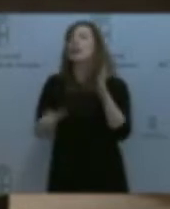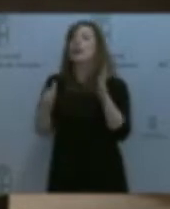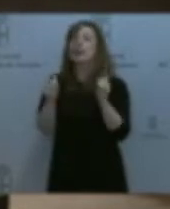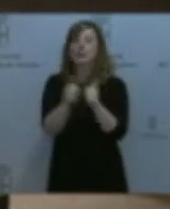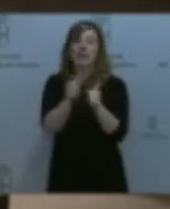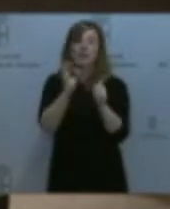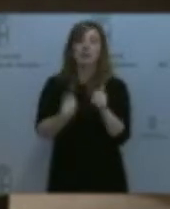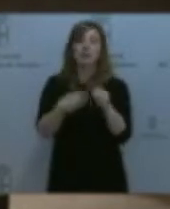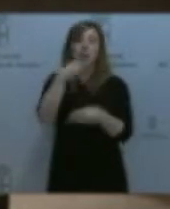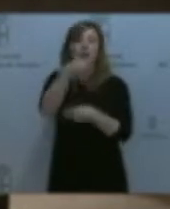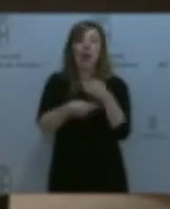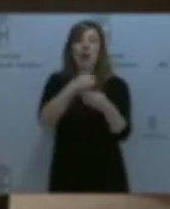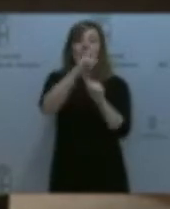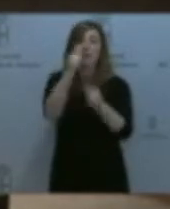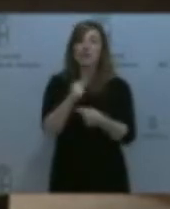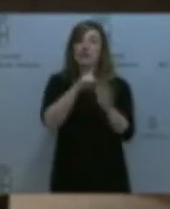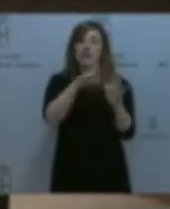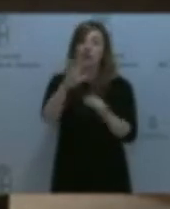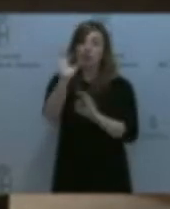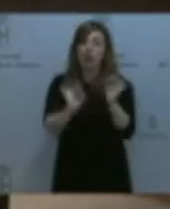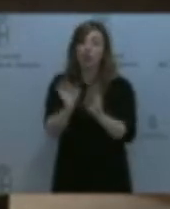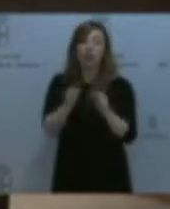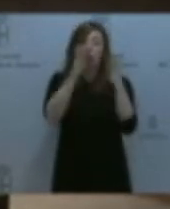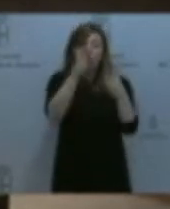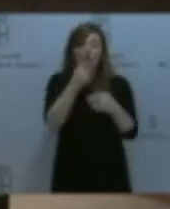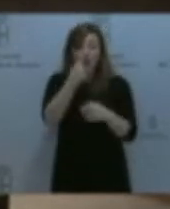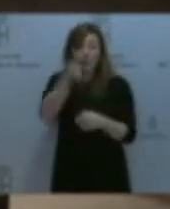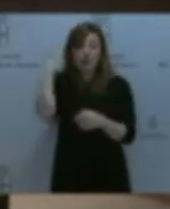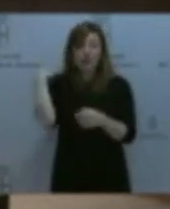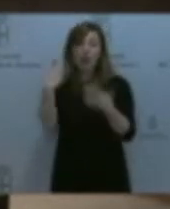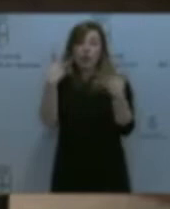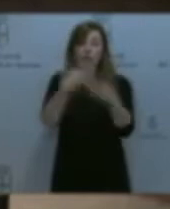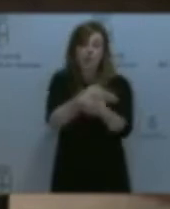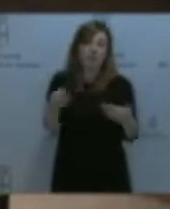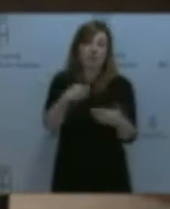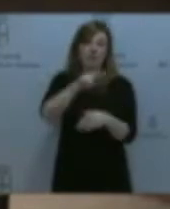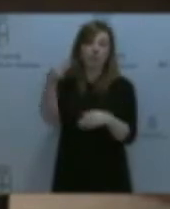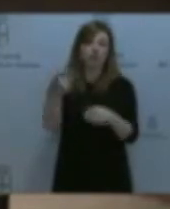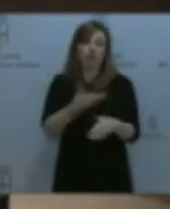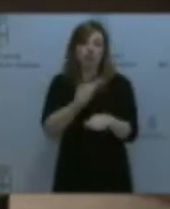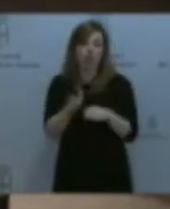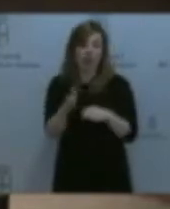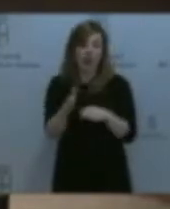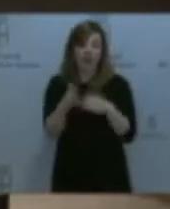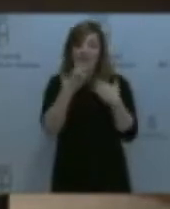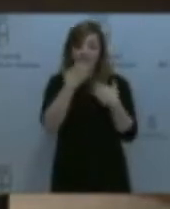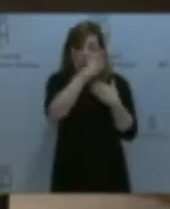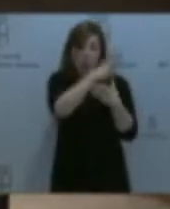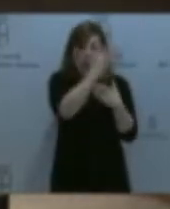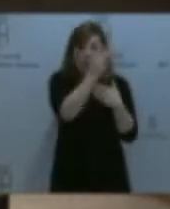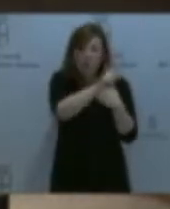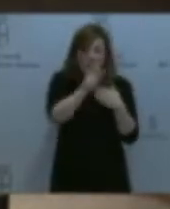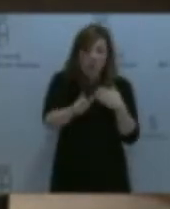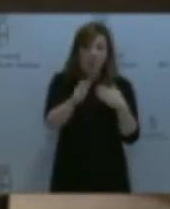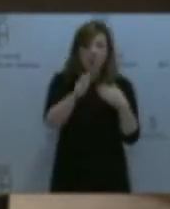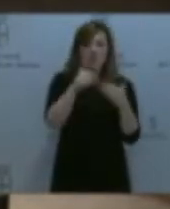presupuestaria fue del 75%. A ustedes el año pasado les sobraron 9 millones cuando había 4.000 personas esperando para recibir la